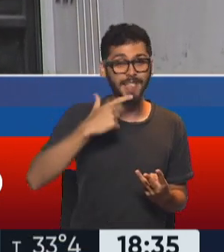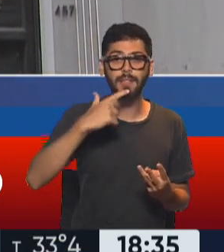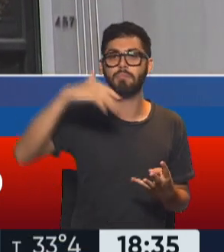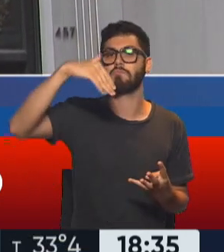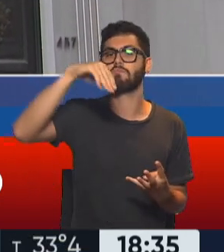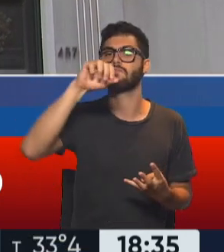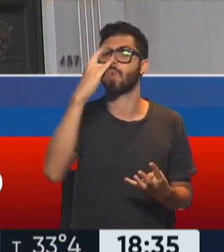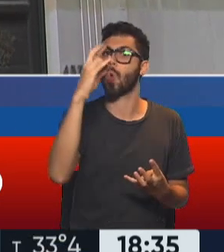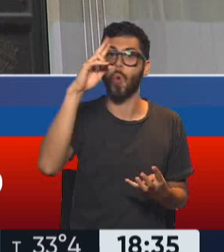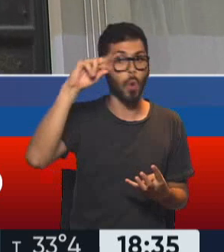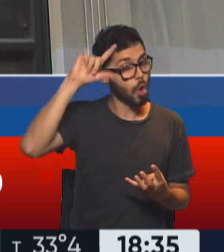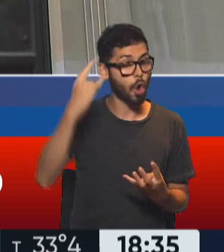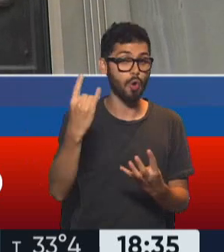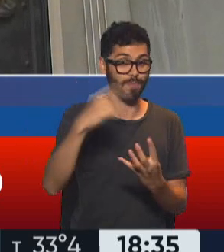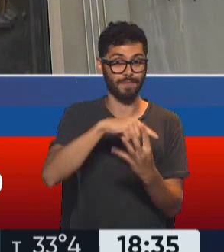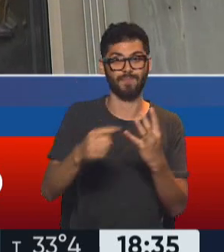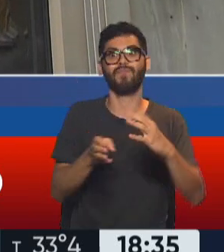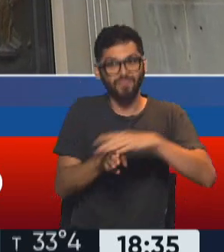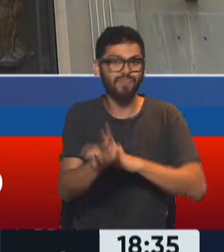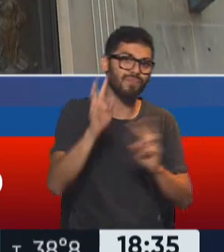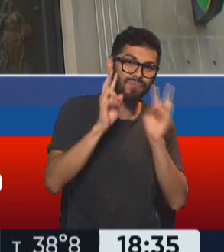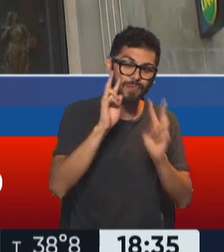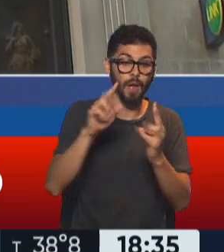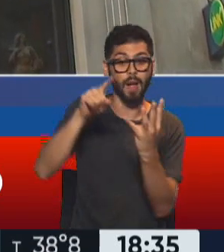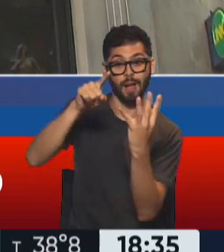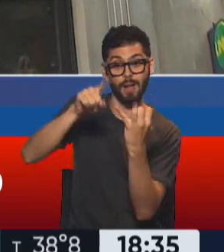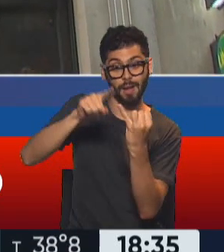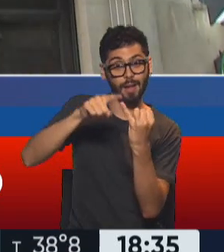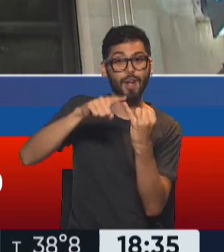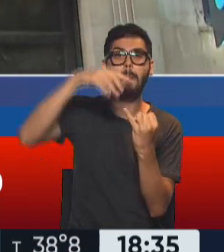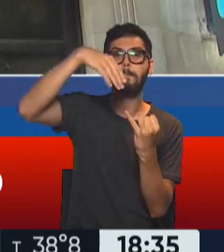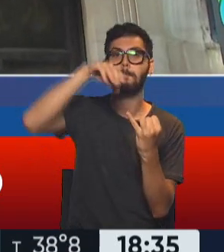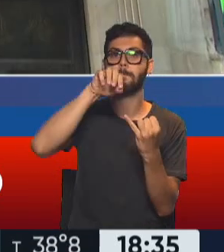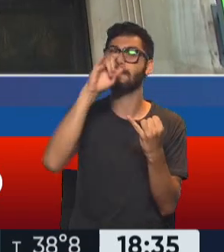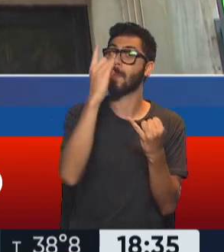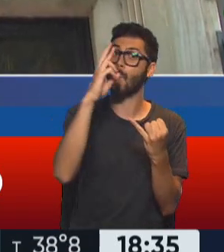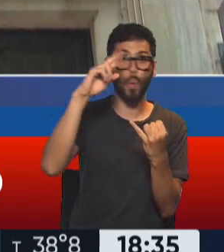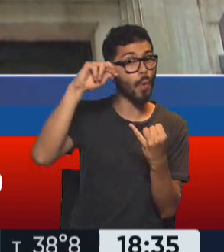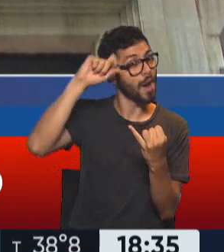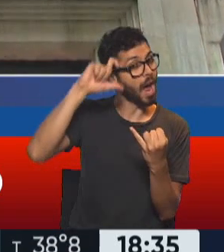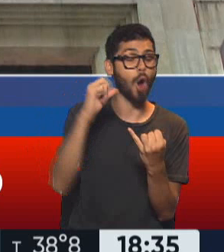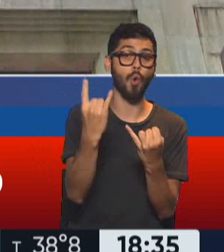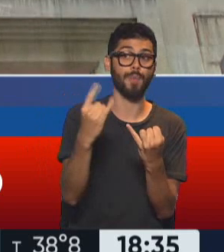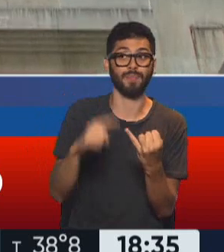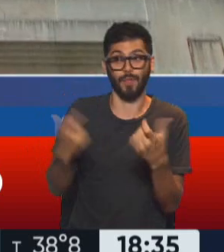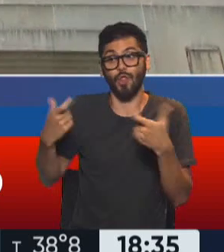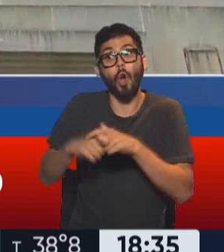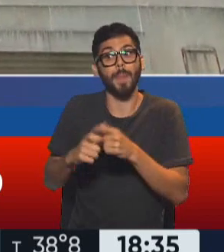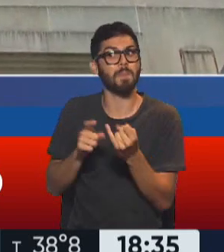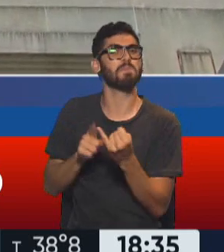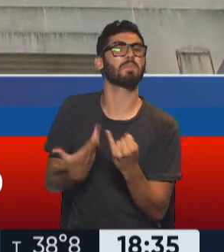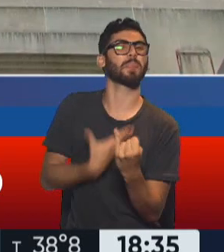Moró. Justamente hablando de Leopoldo Moró, que es el presidente de la bicameral, una vez